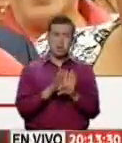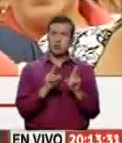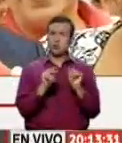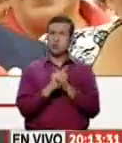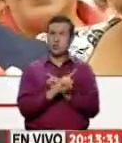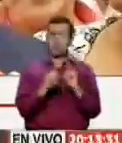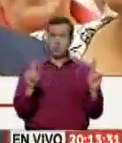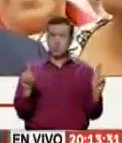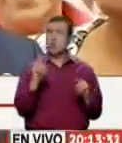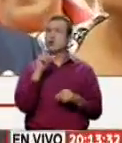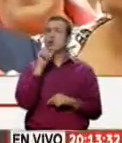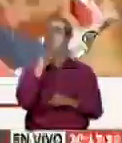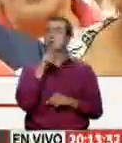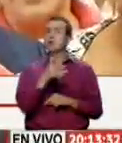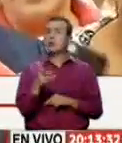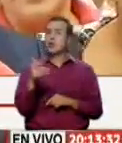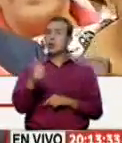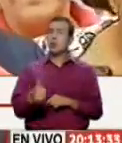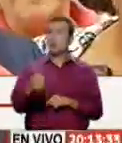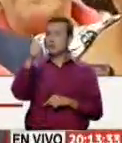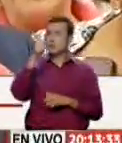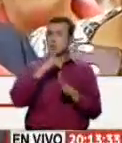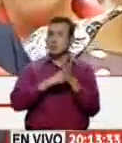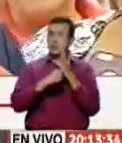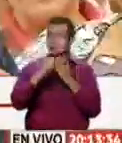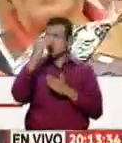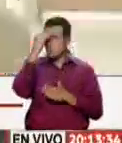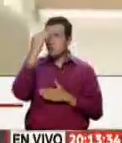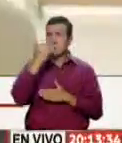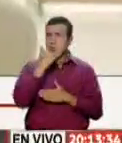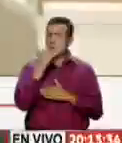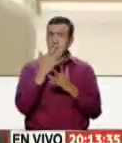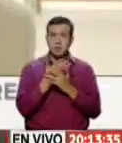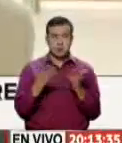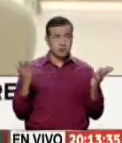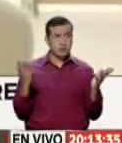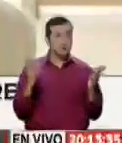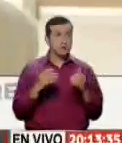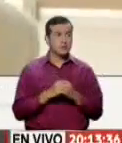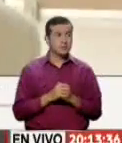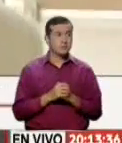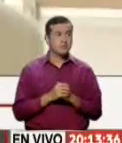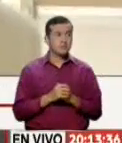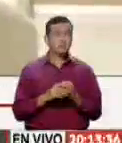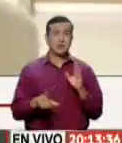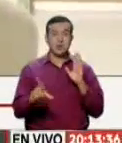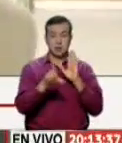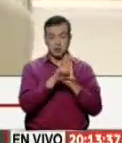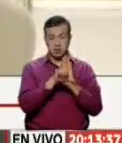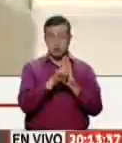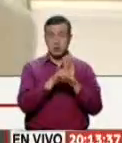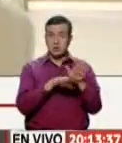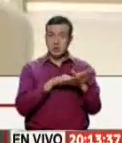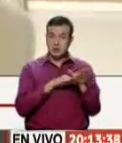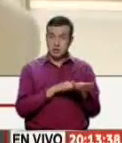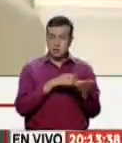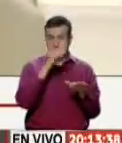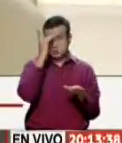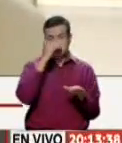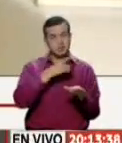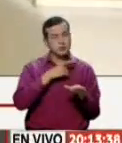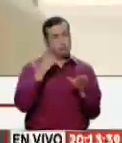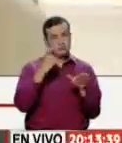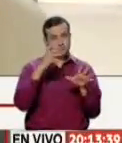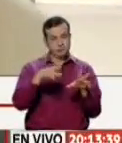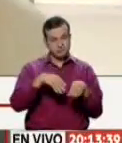fue por parte de las autoridades del Ministerio de Educación. Realmente, pues de acuerdo a la Ley Orgánica de Garantía, estas sentencias se